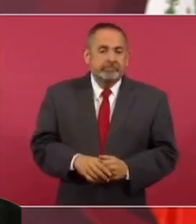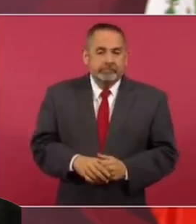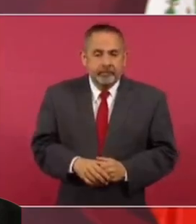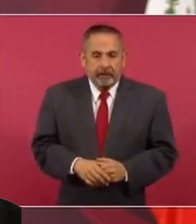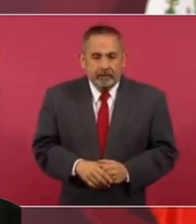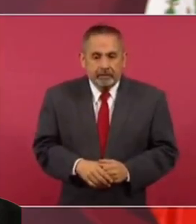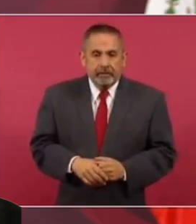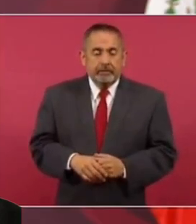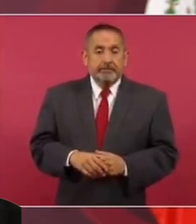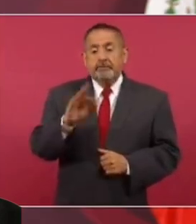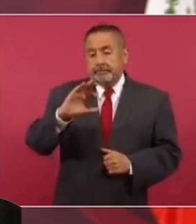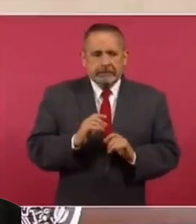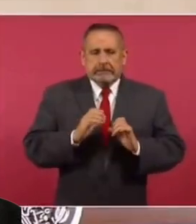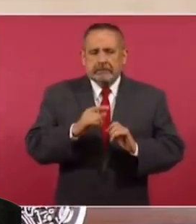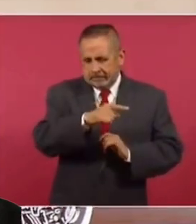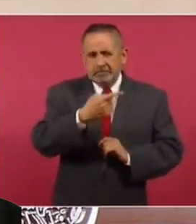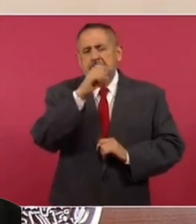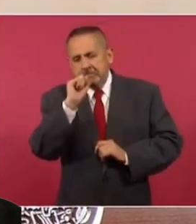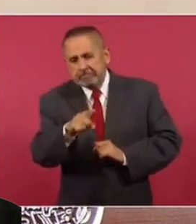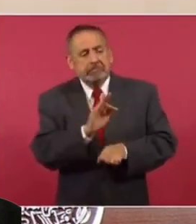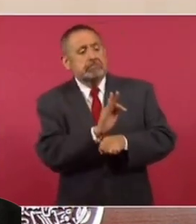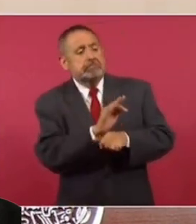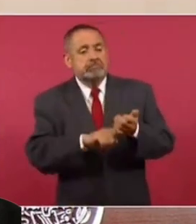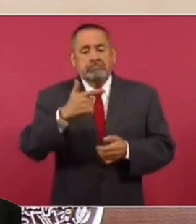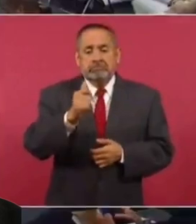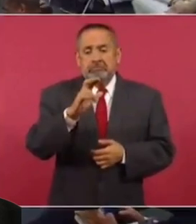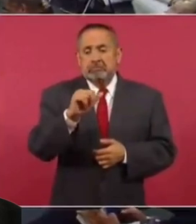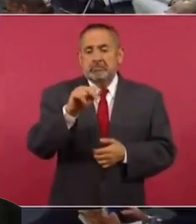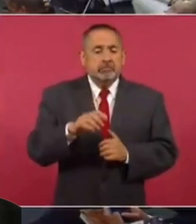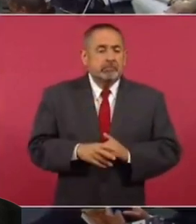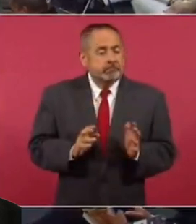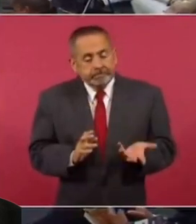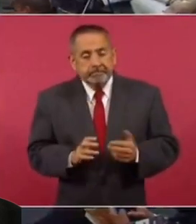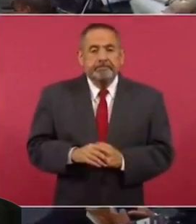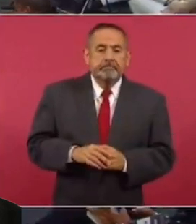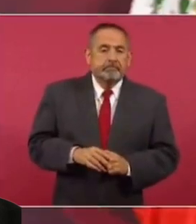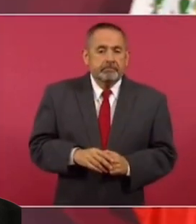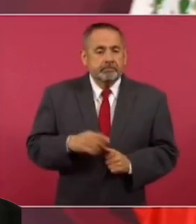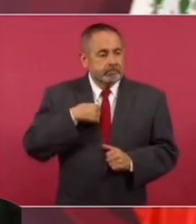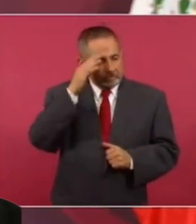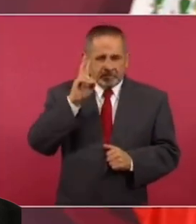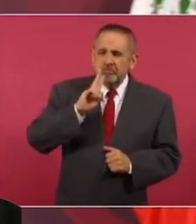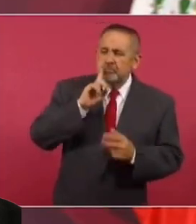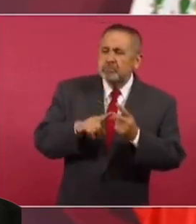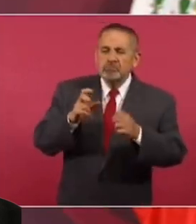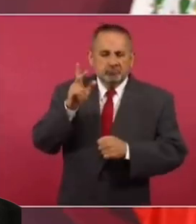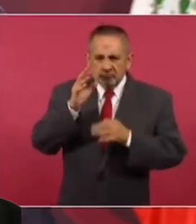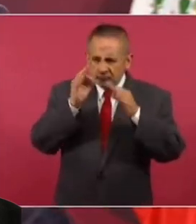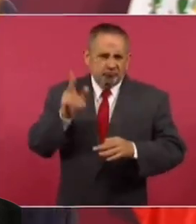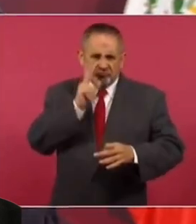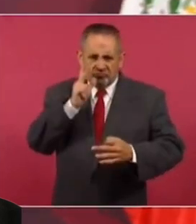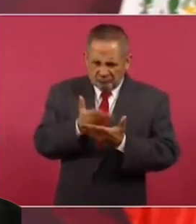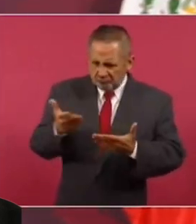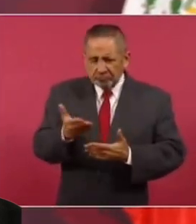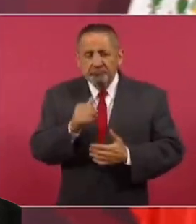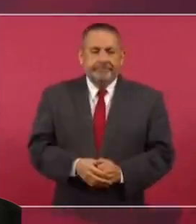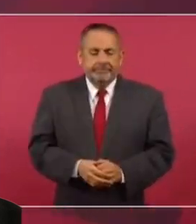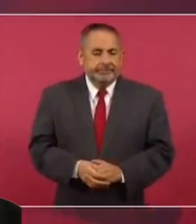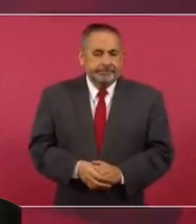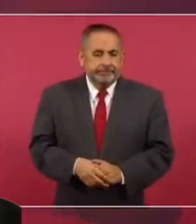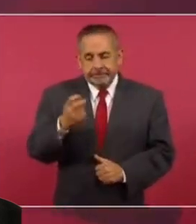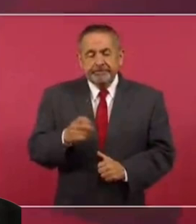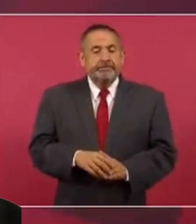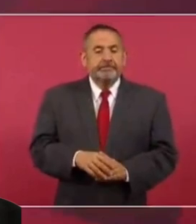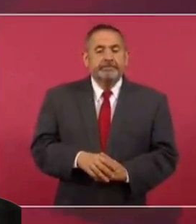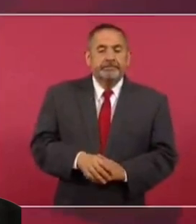inocente. Calderón también lo está haciendo, pero sí está diciendo de que él esperaba, ¿no?, que se presentaran pruebas y que no se presentaron.